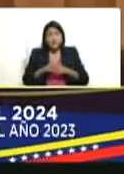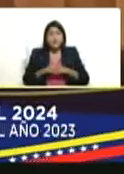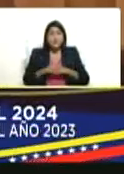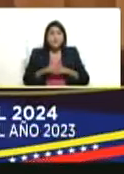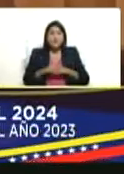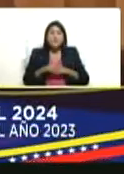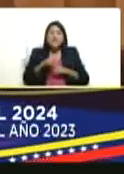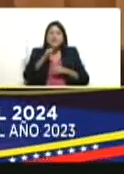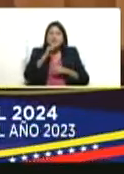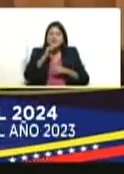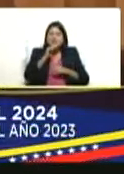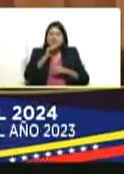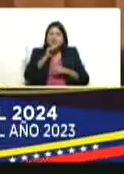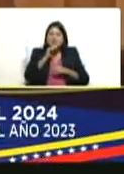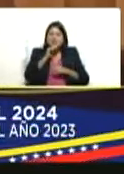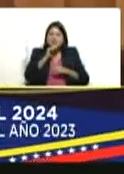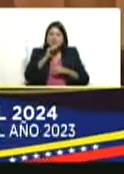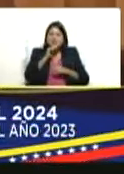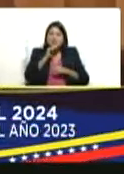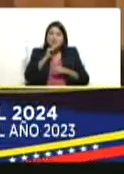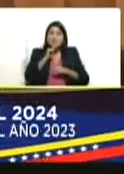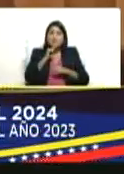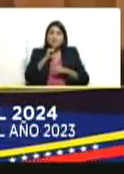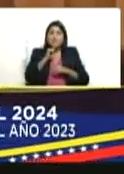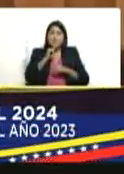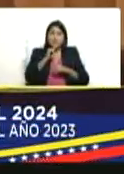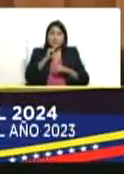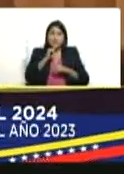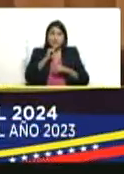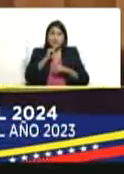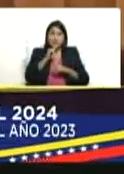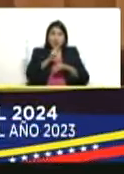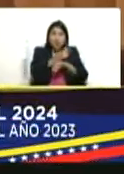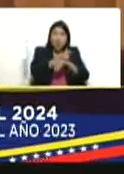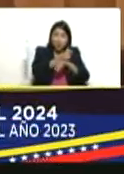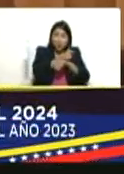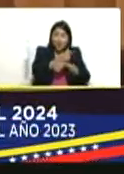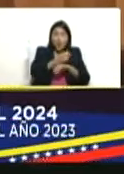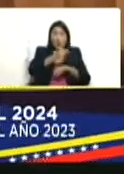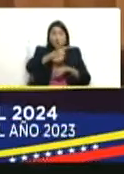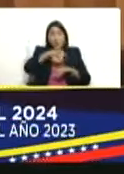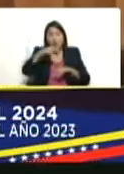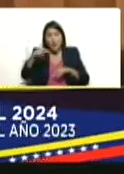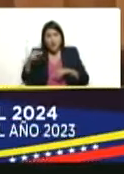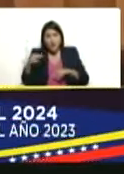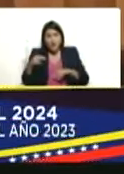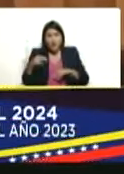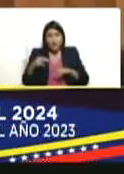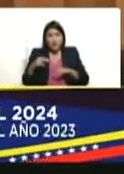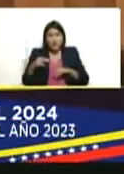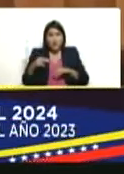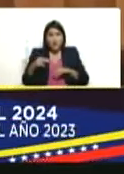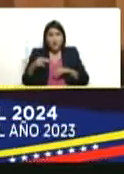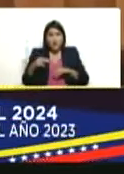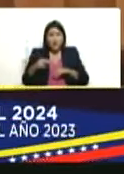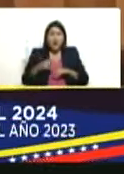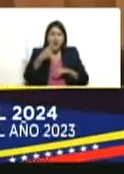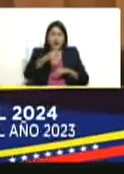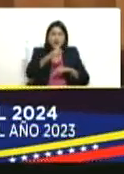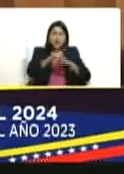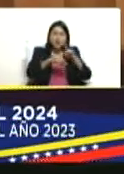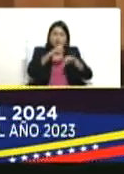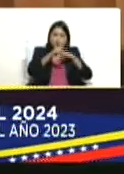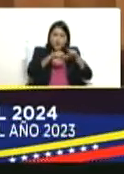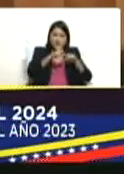por parte del facilitador, el gobierno de Noruega. Aquí tengo el Twitter, el